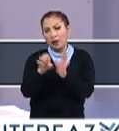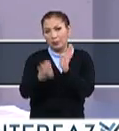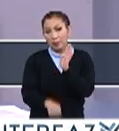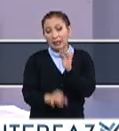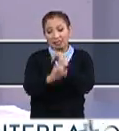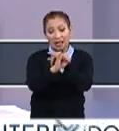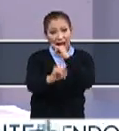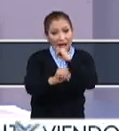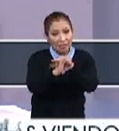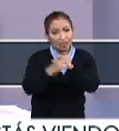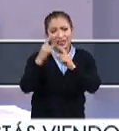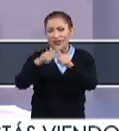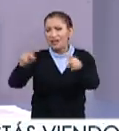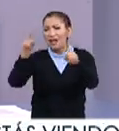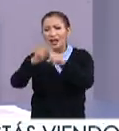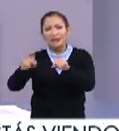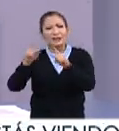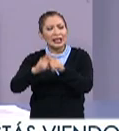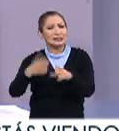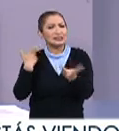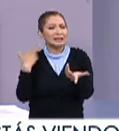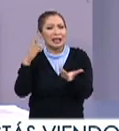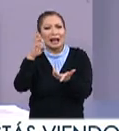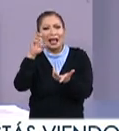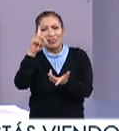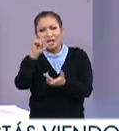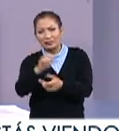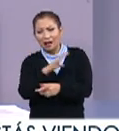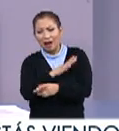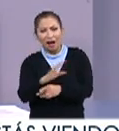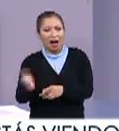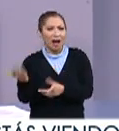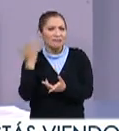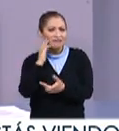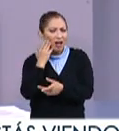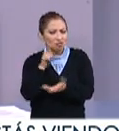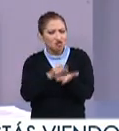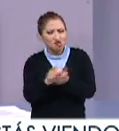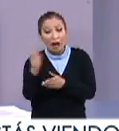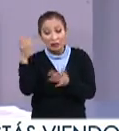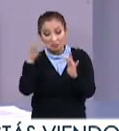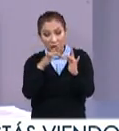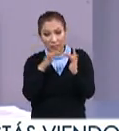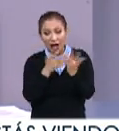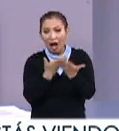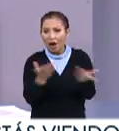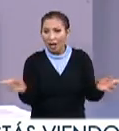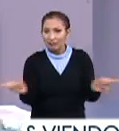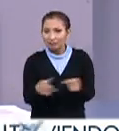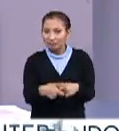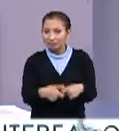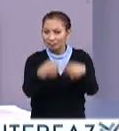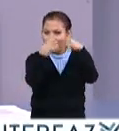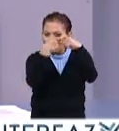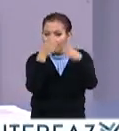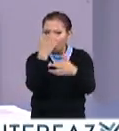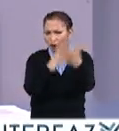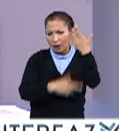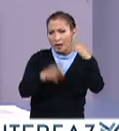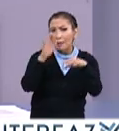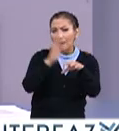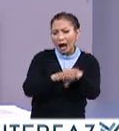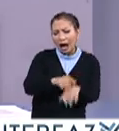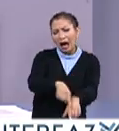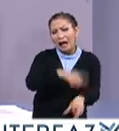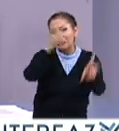el Internet y las diferentes redes de colaboración que se pueden generar a través de este. Vamos a hacer una breve pausa. Al regresar